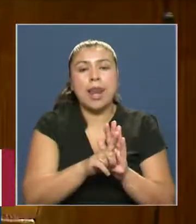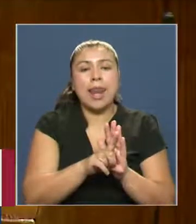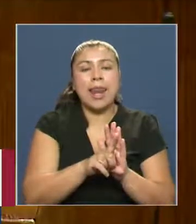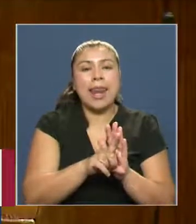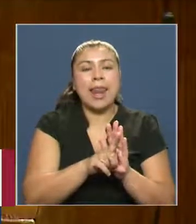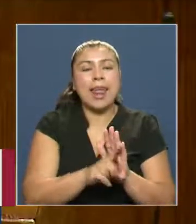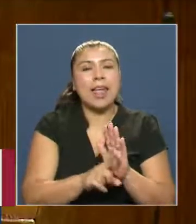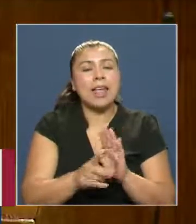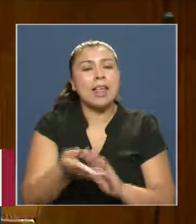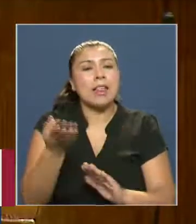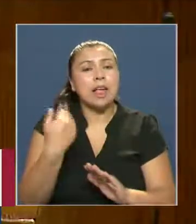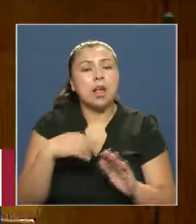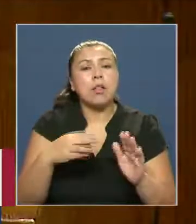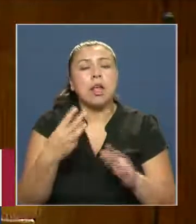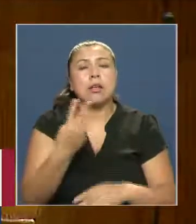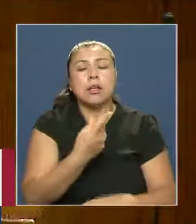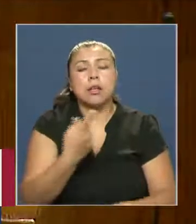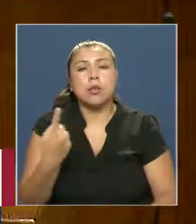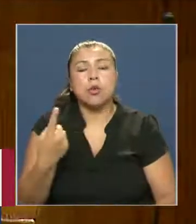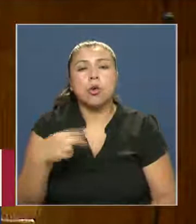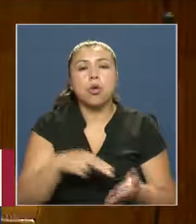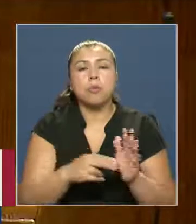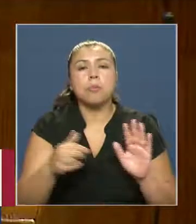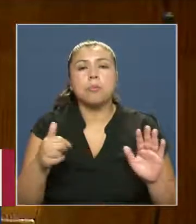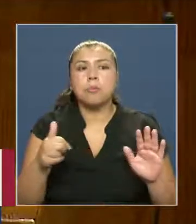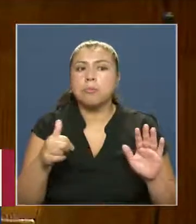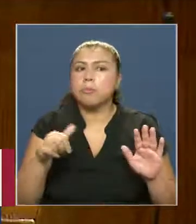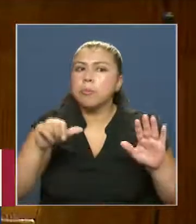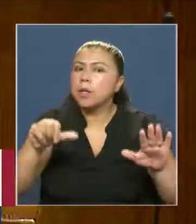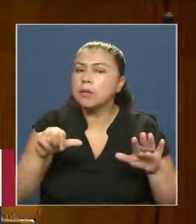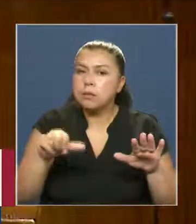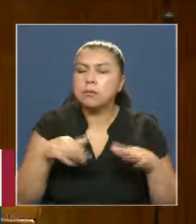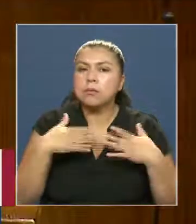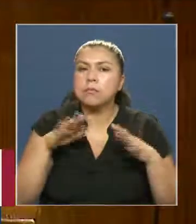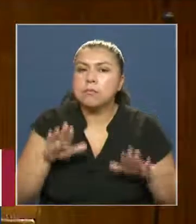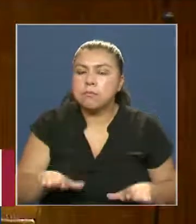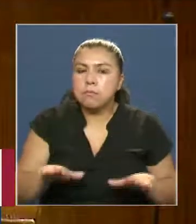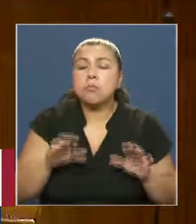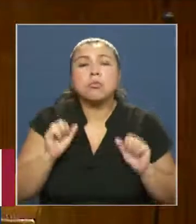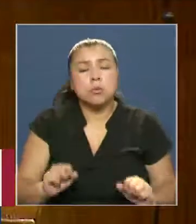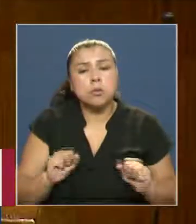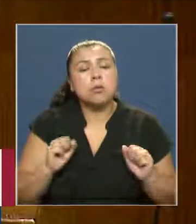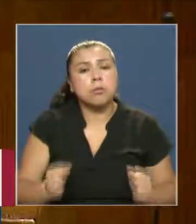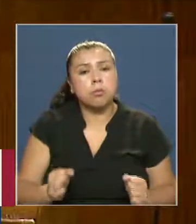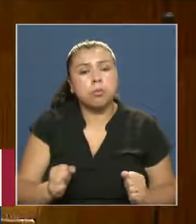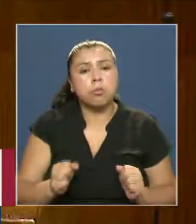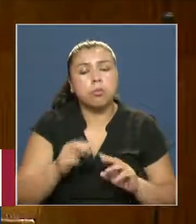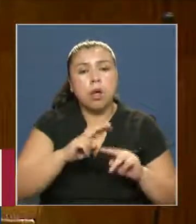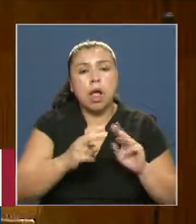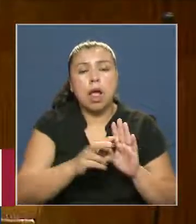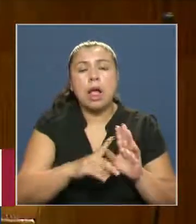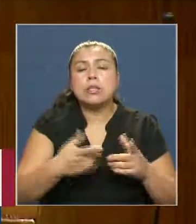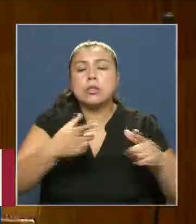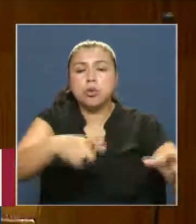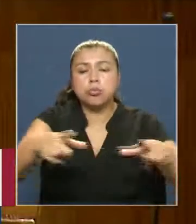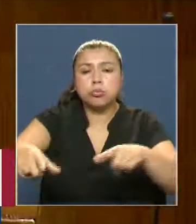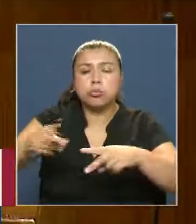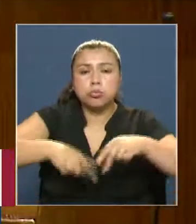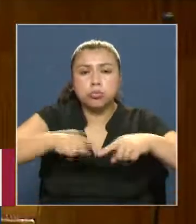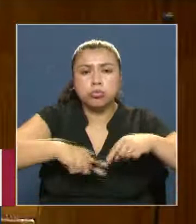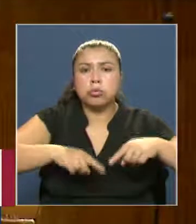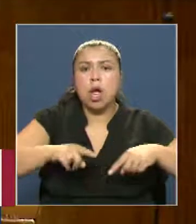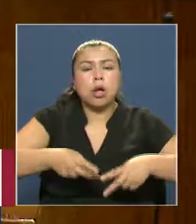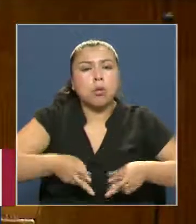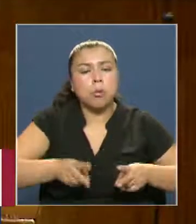hasta del 31 de diciembre del año 2006. Asimismo, se pueden acoger ya no solo los loteos que no tengan permiso o